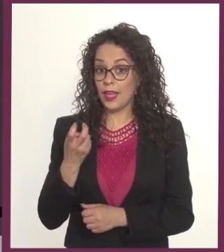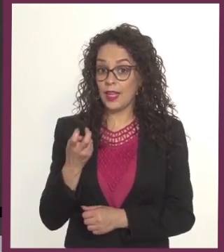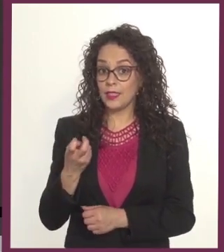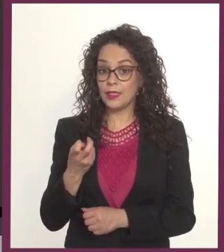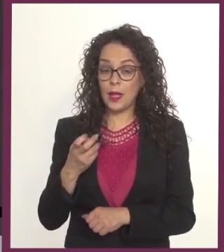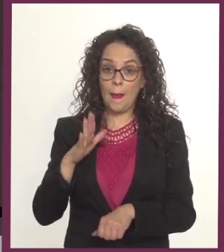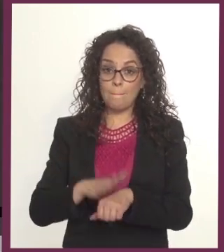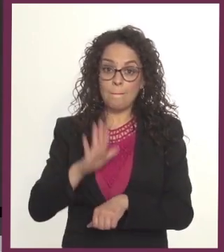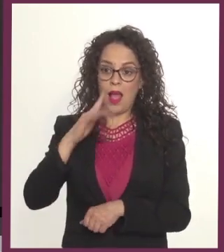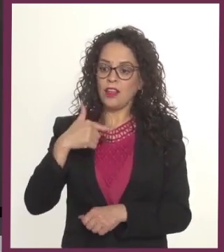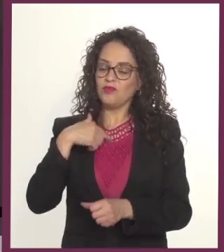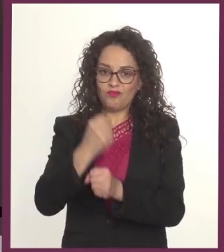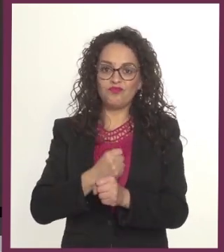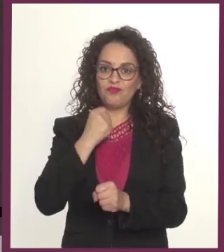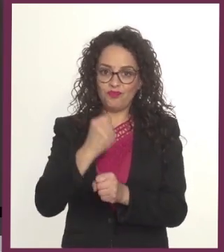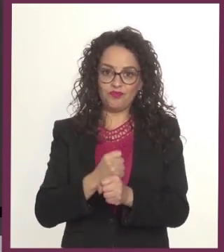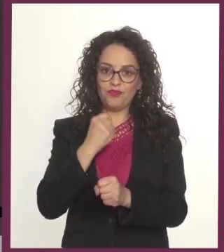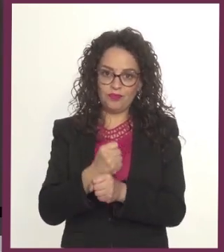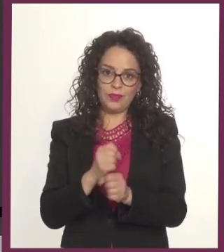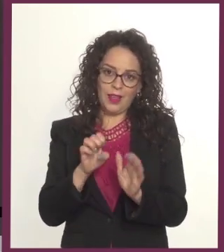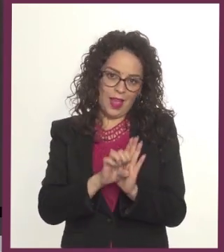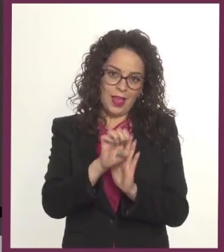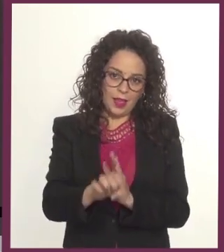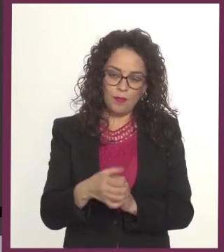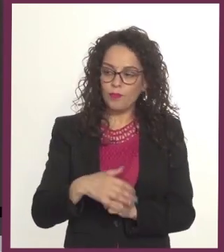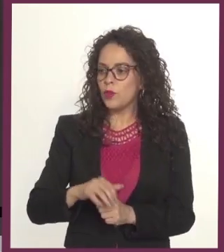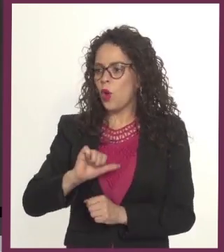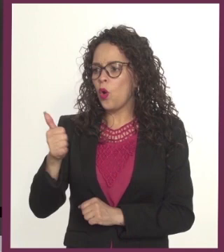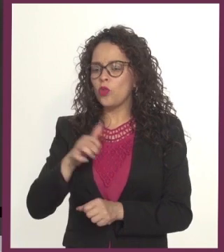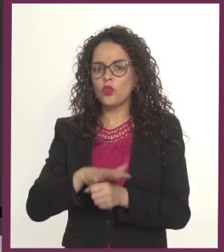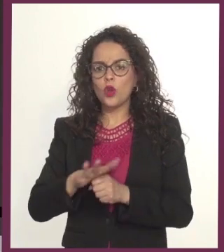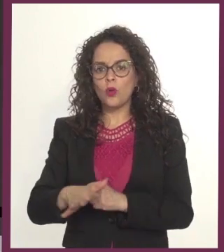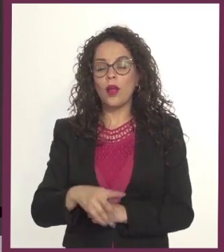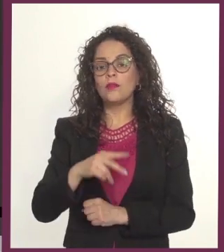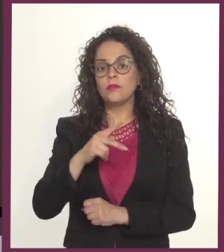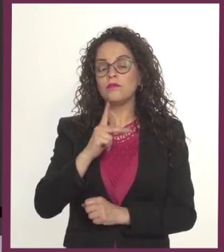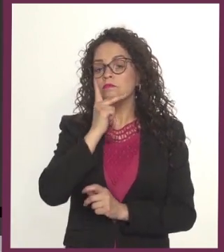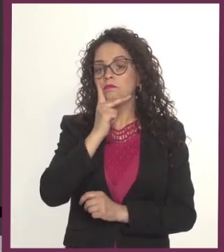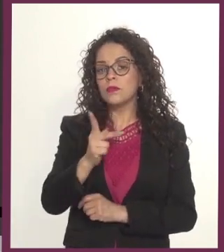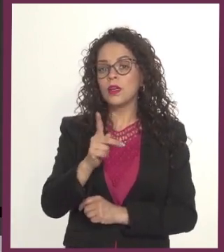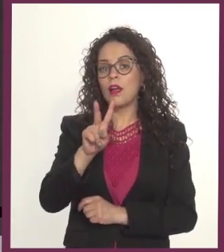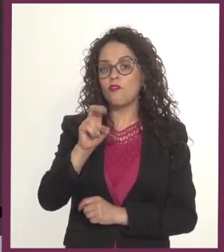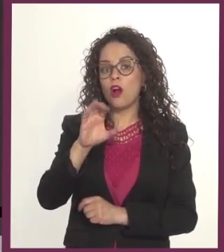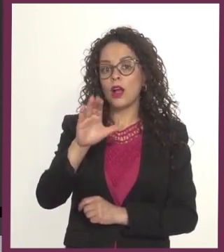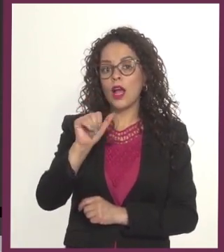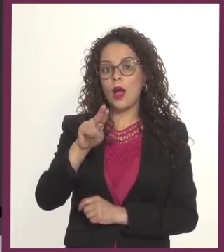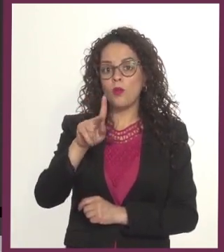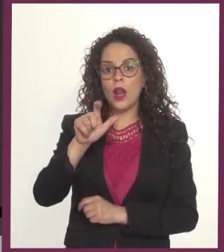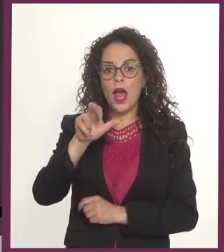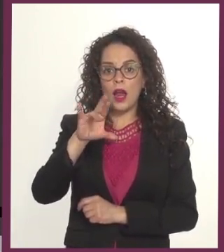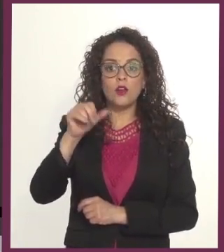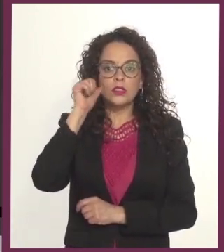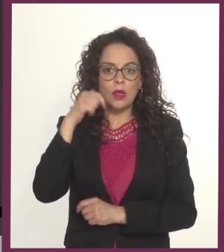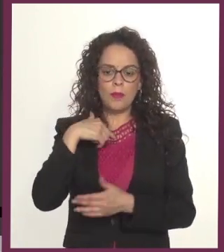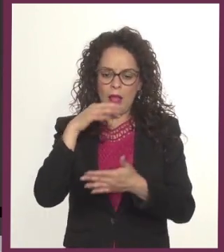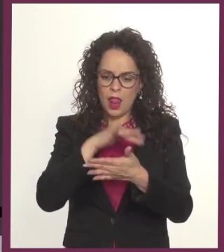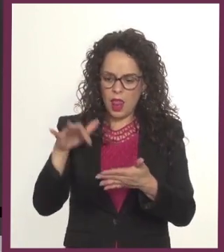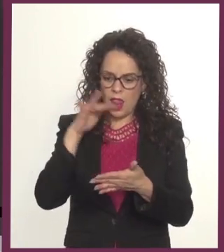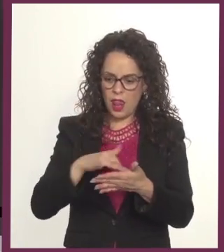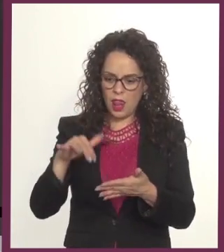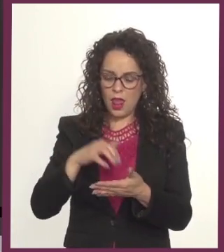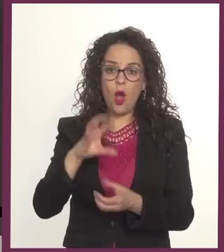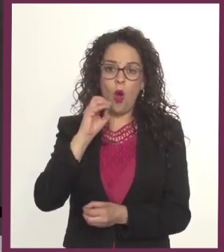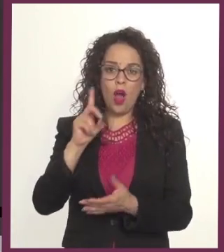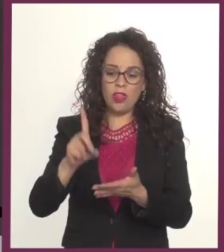que más entreno, por ejemplo. Otra que entreno mucho es el vocabulario. Siempre estoy leyendo, a veces me como